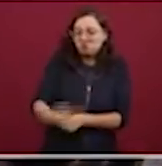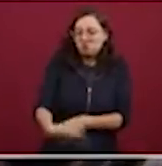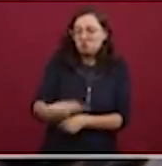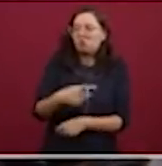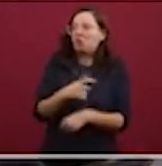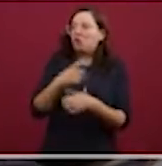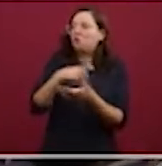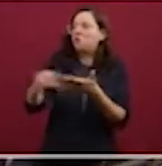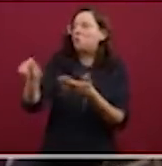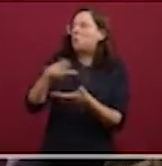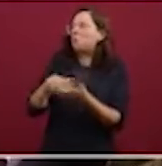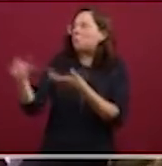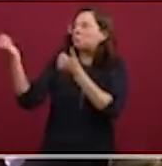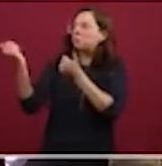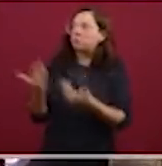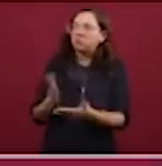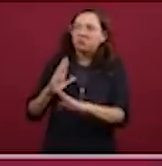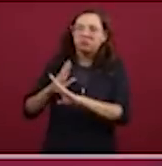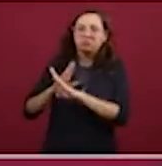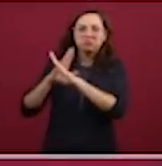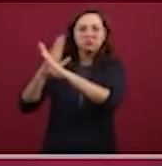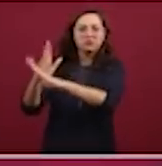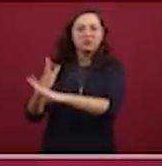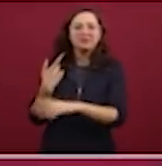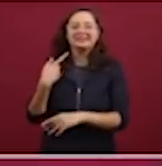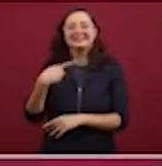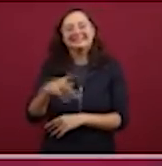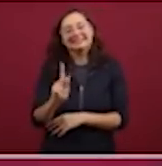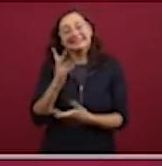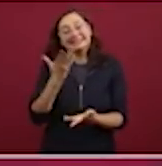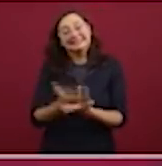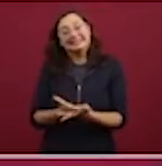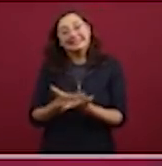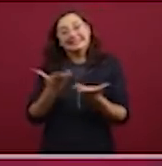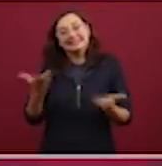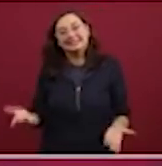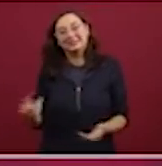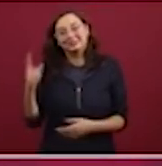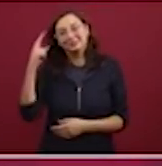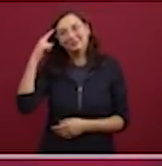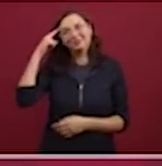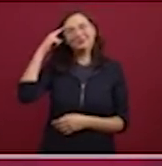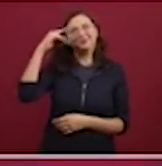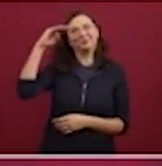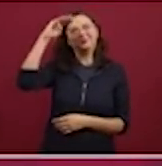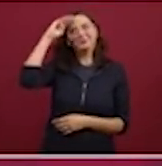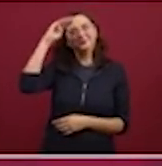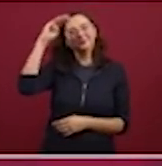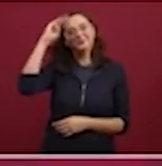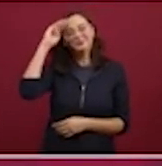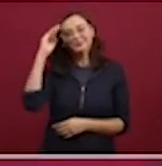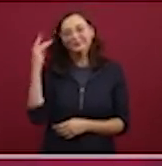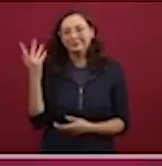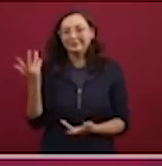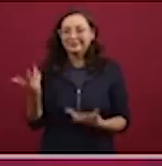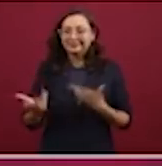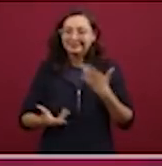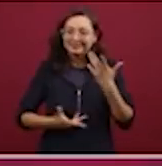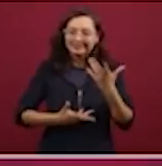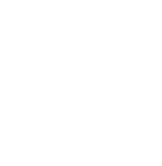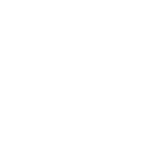autoridad sino por el contrario dijo les da más autoridad con información de susana cerezo notimex